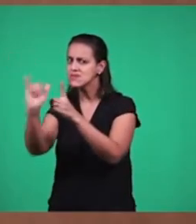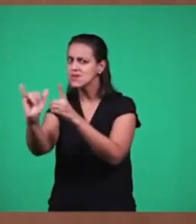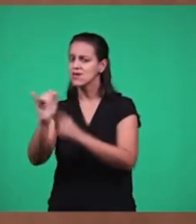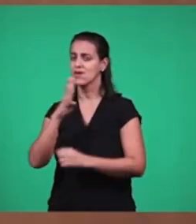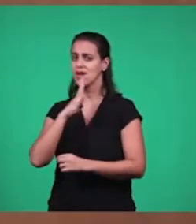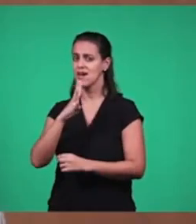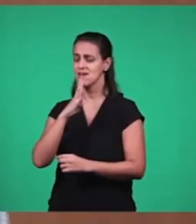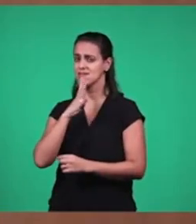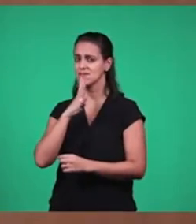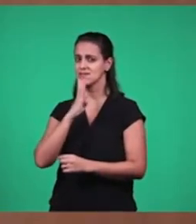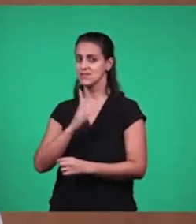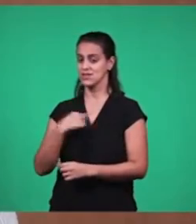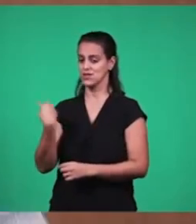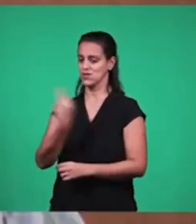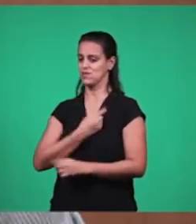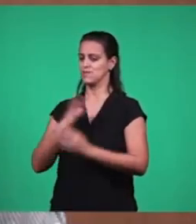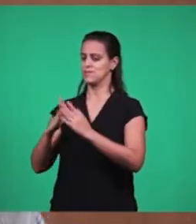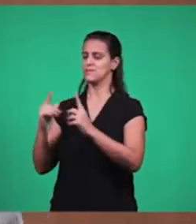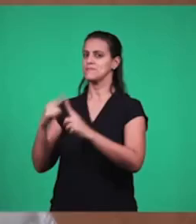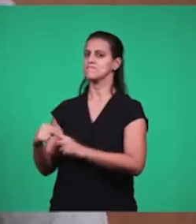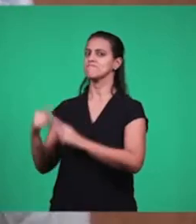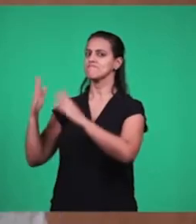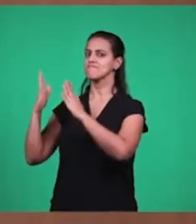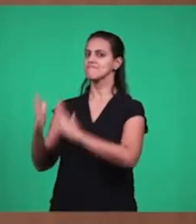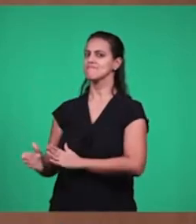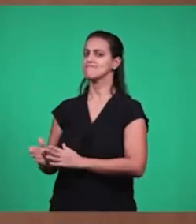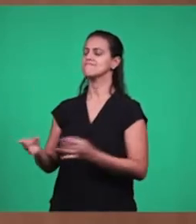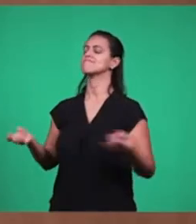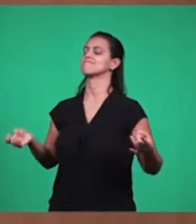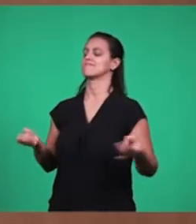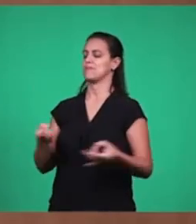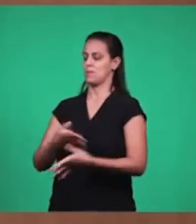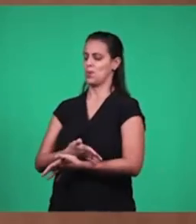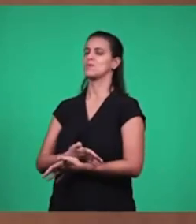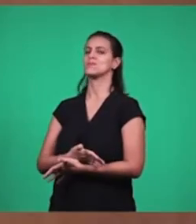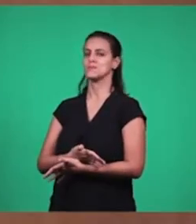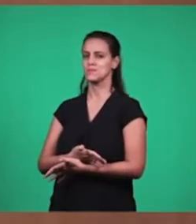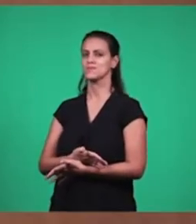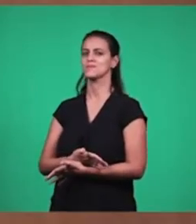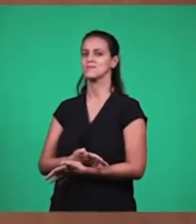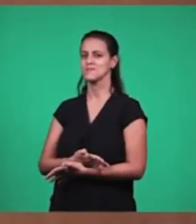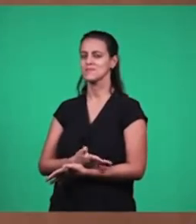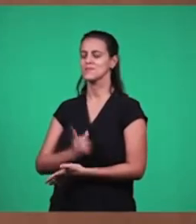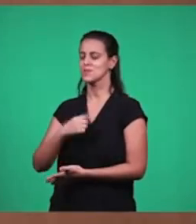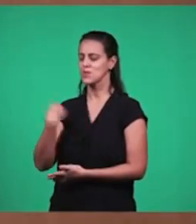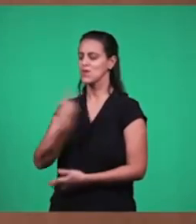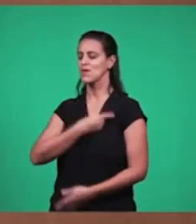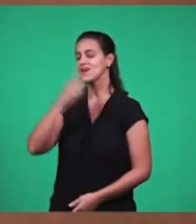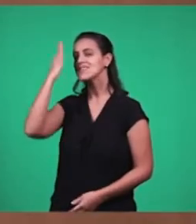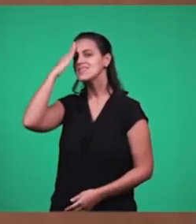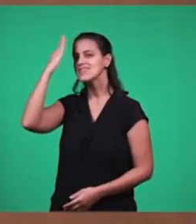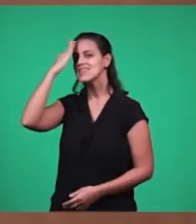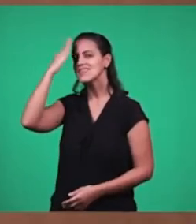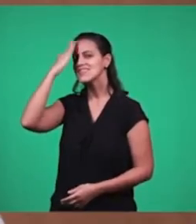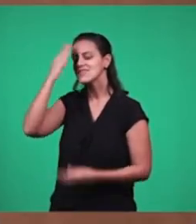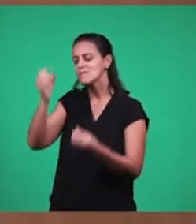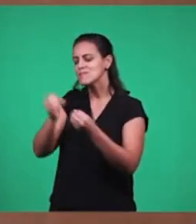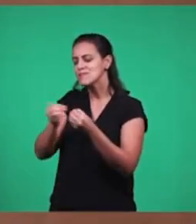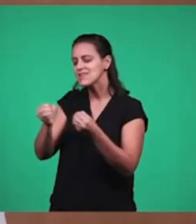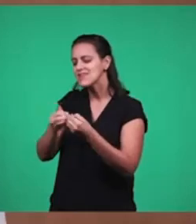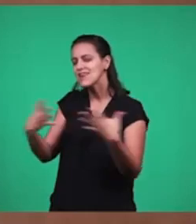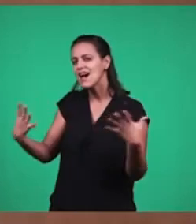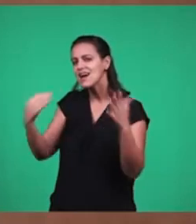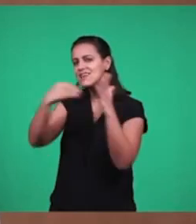proféticas, pero nosotros como iglesia del Señor estamos preparados. Ya entendemos